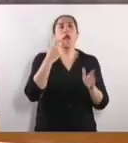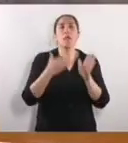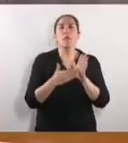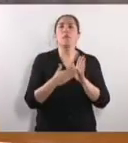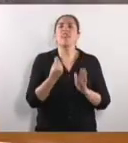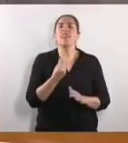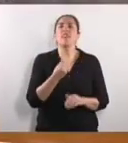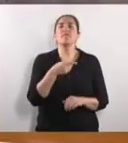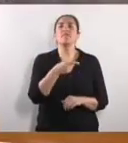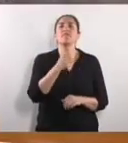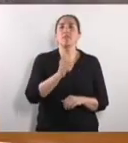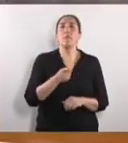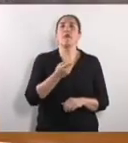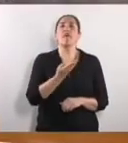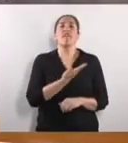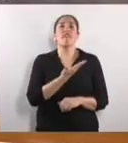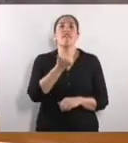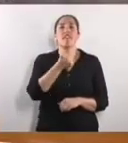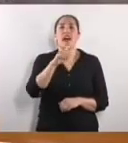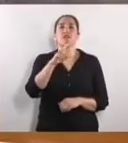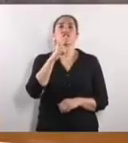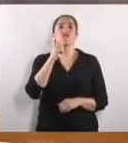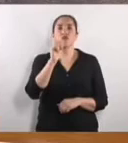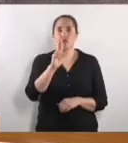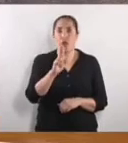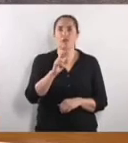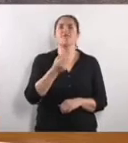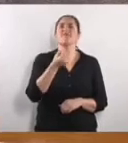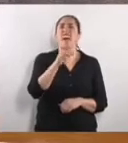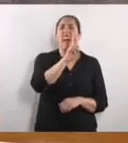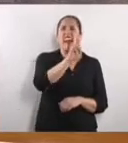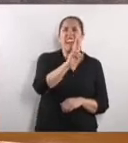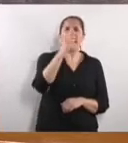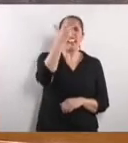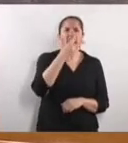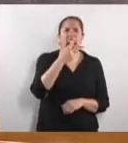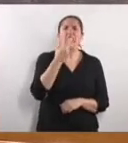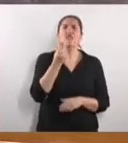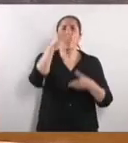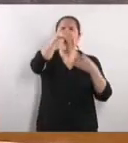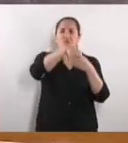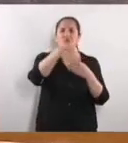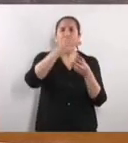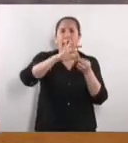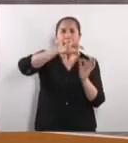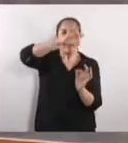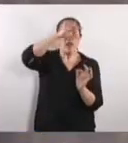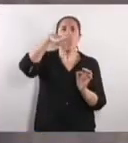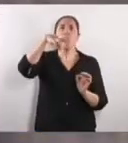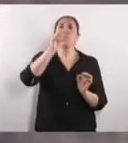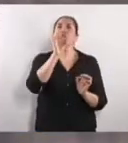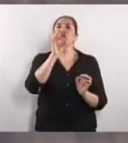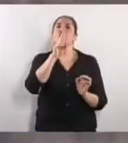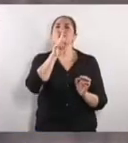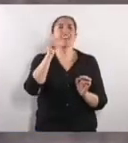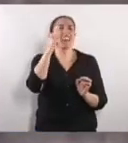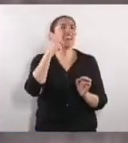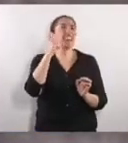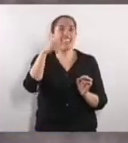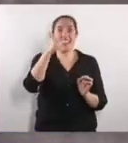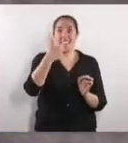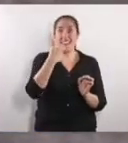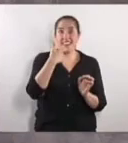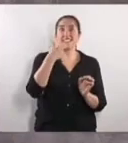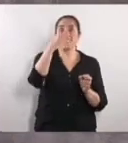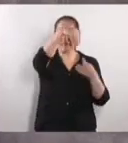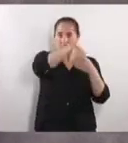el RH. El factor RH se trata de una proteína que también va a estar adherida a los glóbulos rojos.